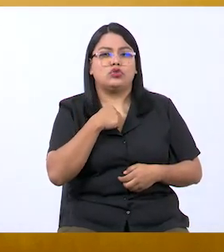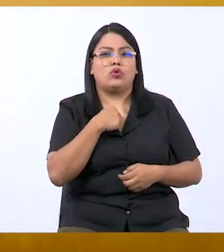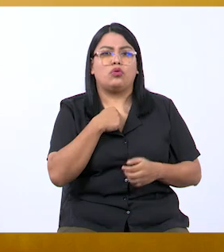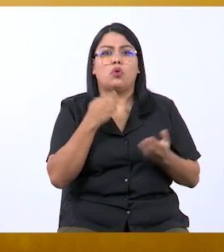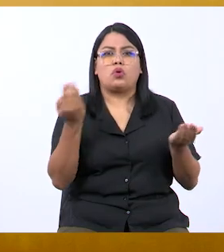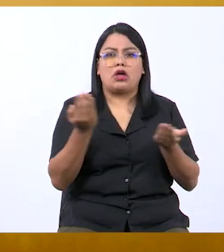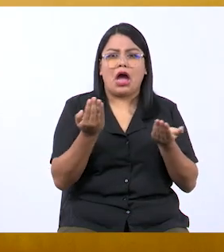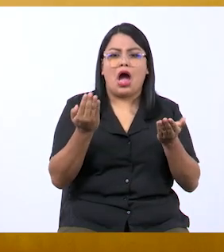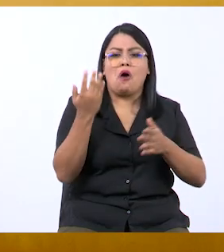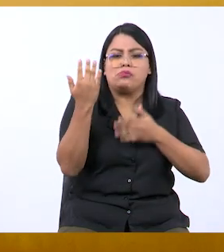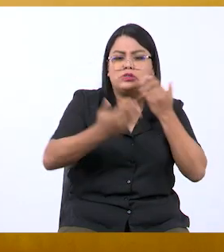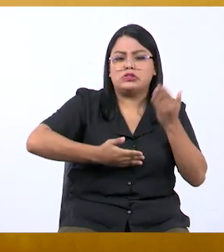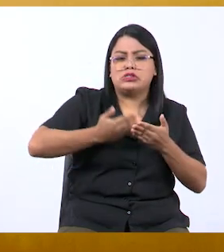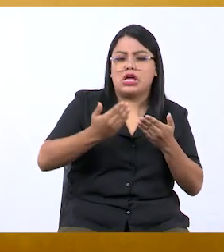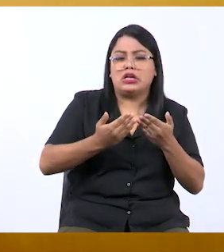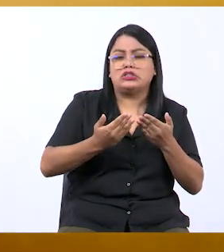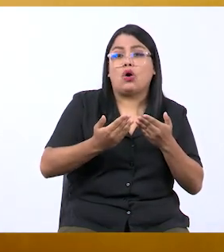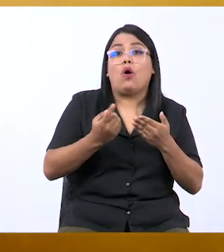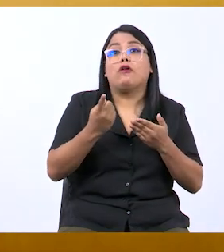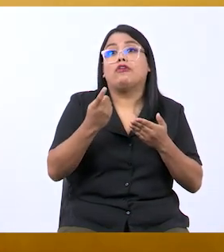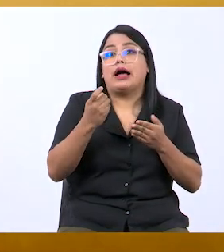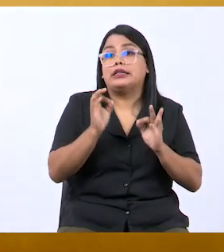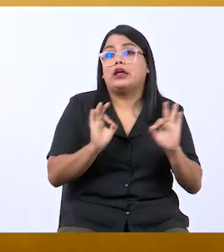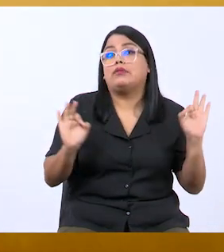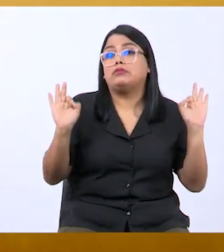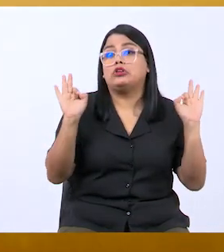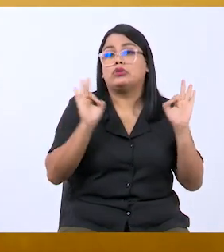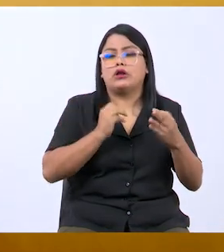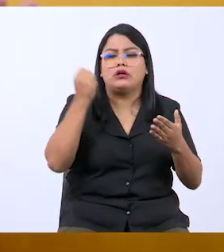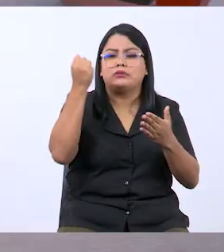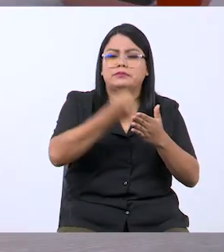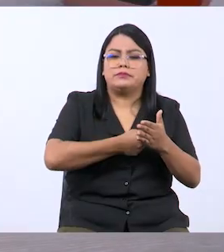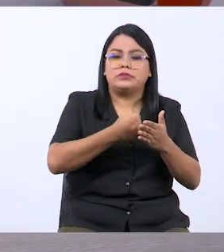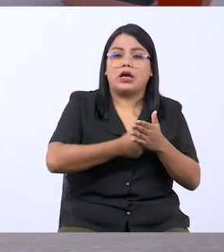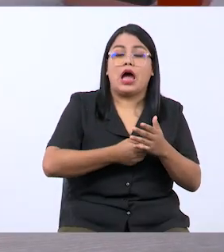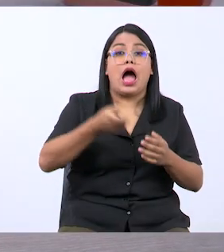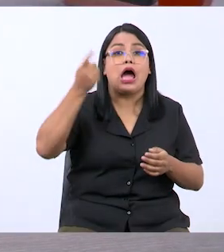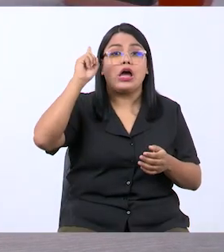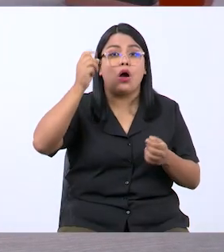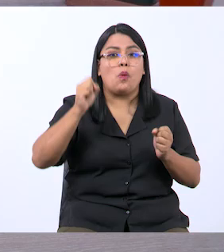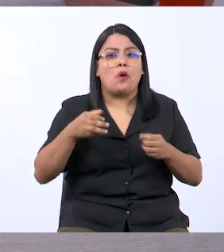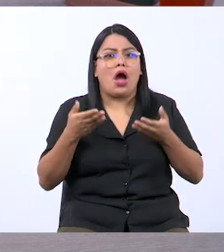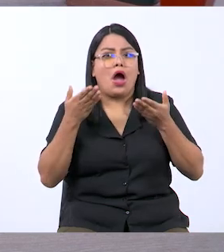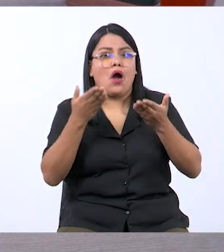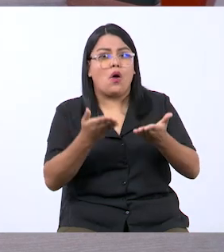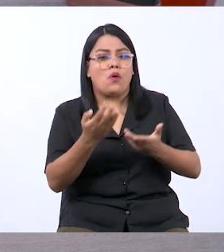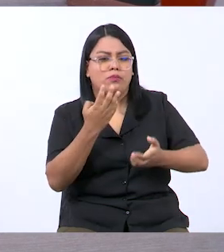¿verdad?, cuánto ha avanzado y en cuánto necesita mejorar, para que el profesor intervenga, pero una